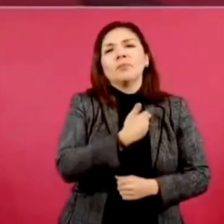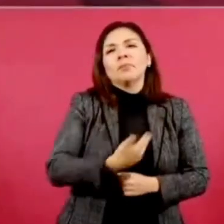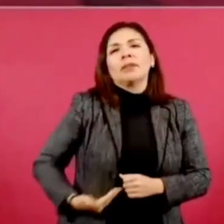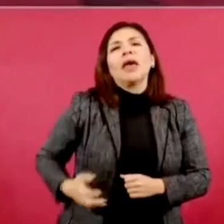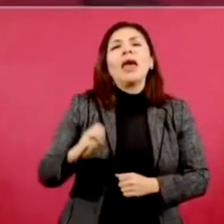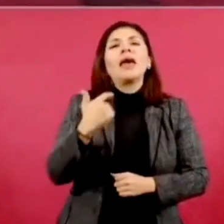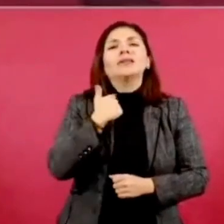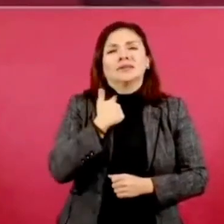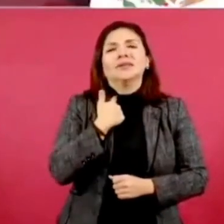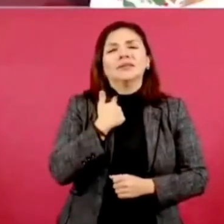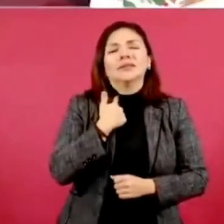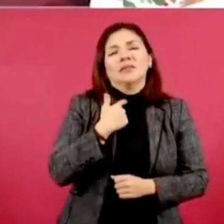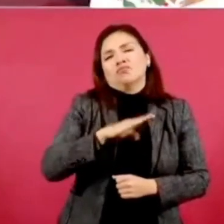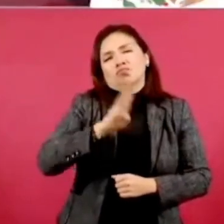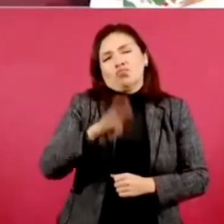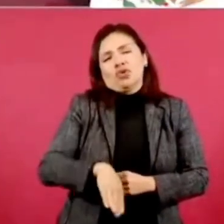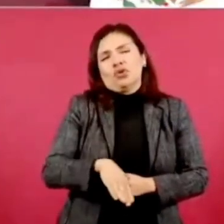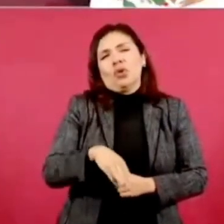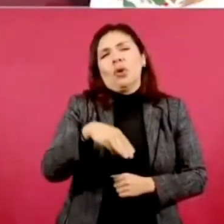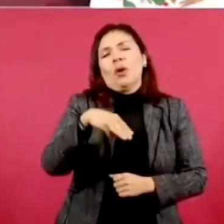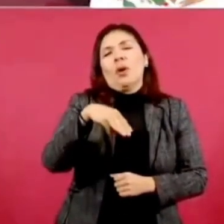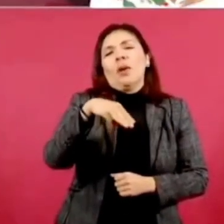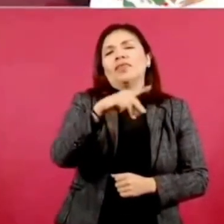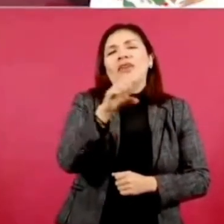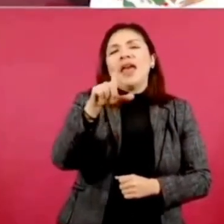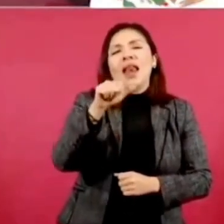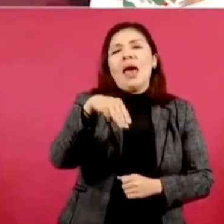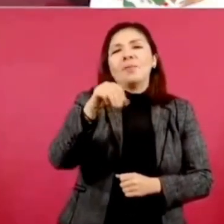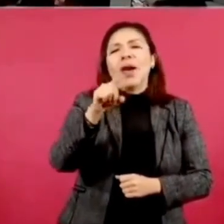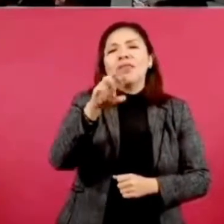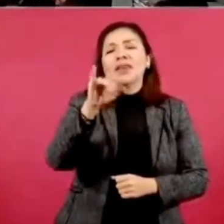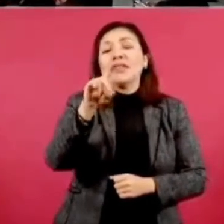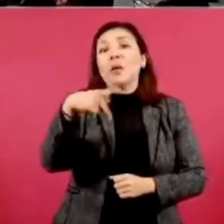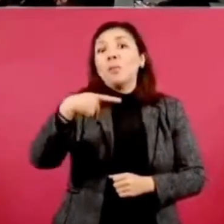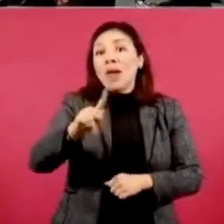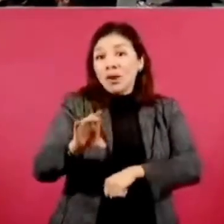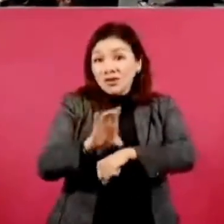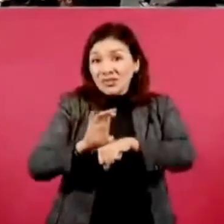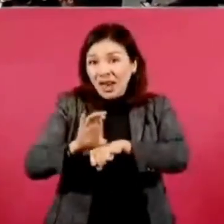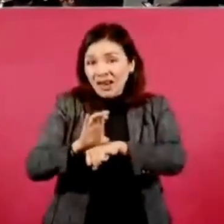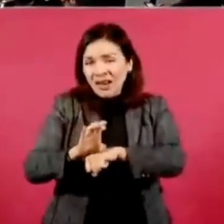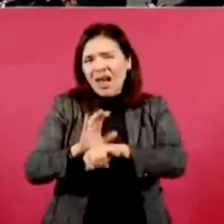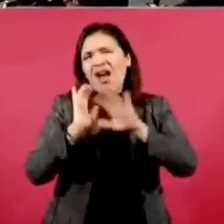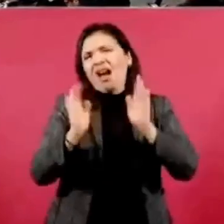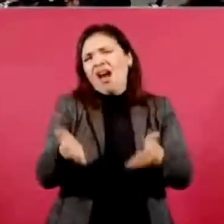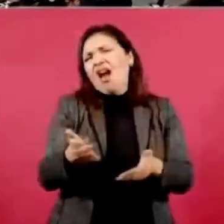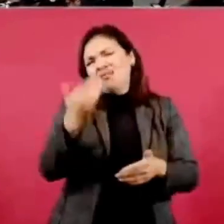Madrid, pero ya Salinas tenía mucha influencia en el gobierno de Miguel de la Madrid.